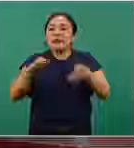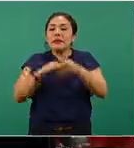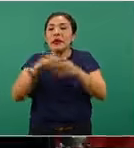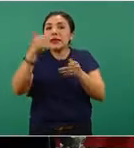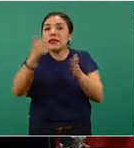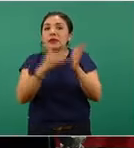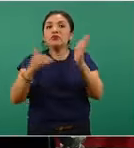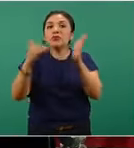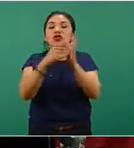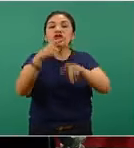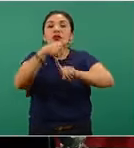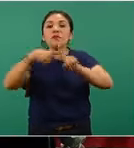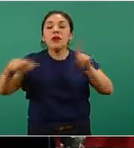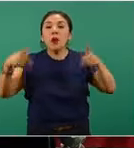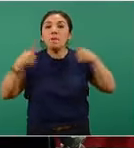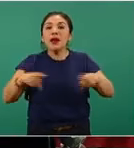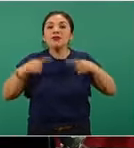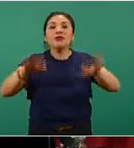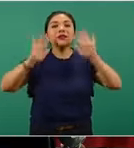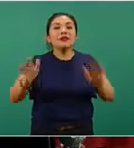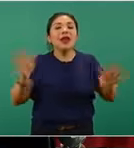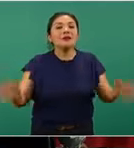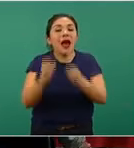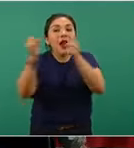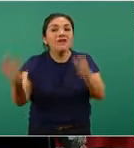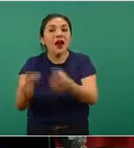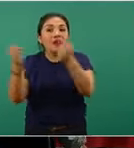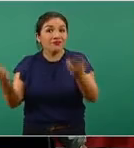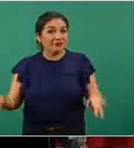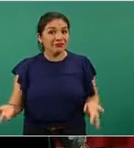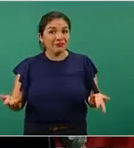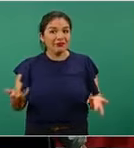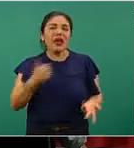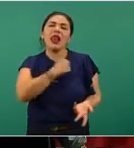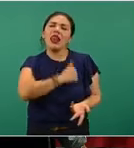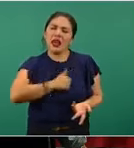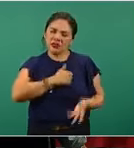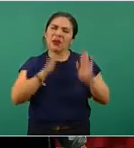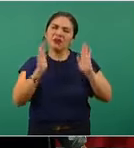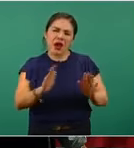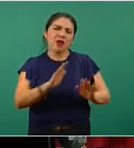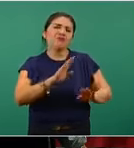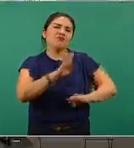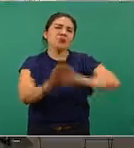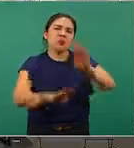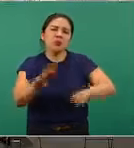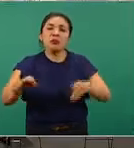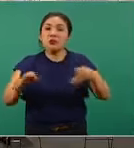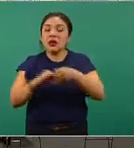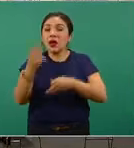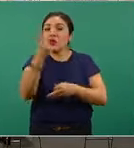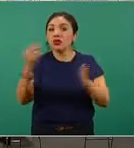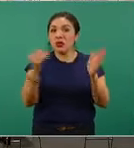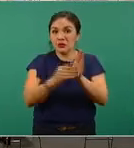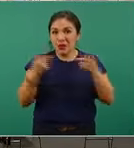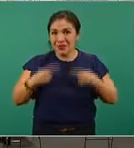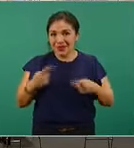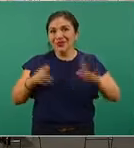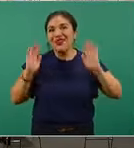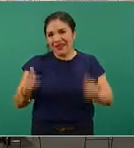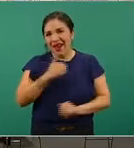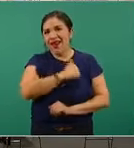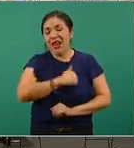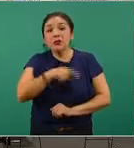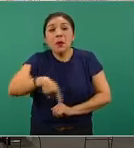millones de vidas salvadas. Lamentablemente hemos perdido a 200,000 personas,